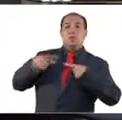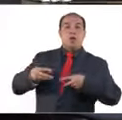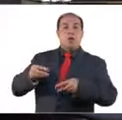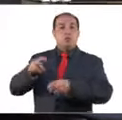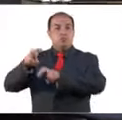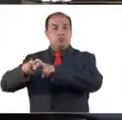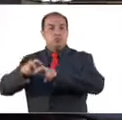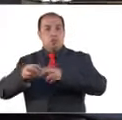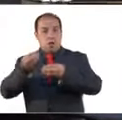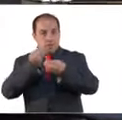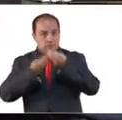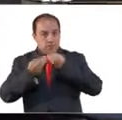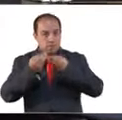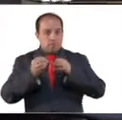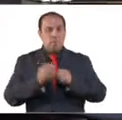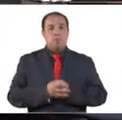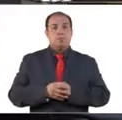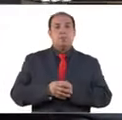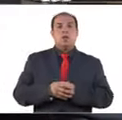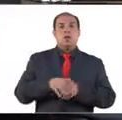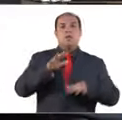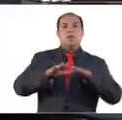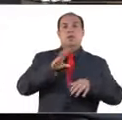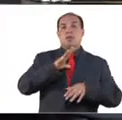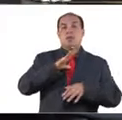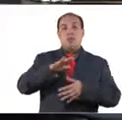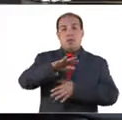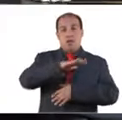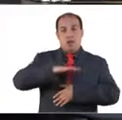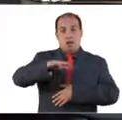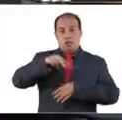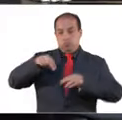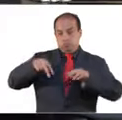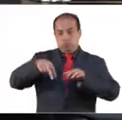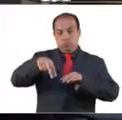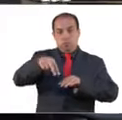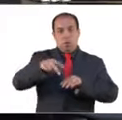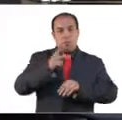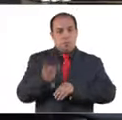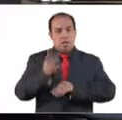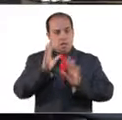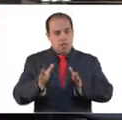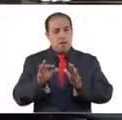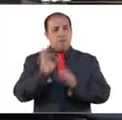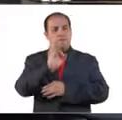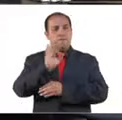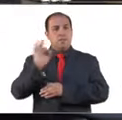en muchas ocasiones no tienen este espacio para transitar. Preguntarle si ya se tiene una fecha